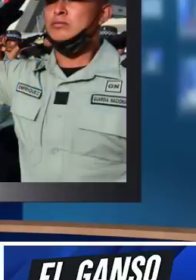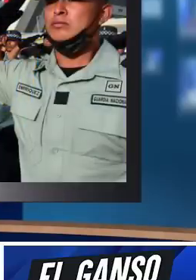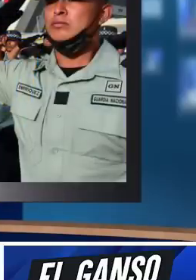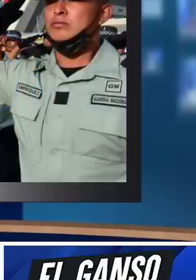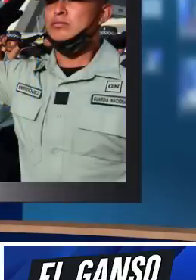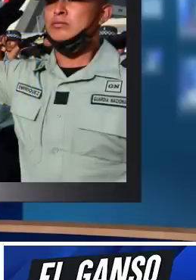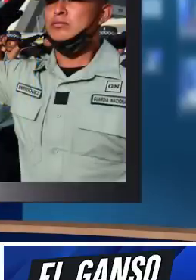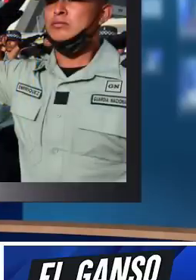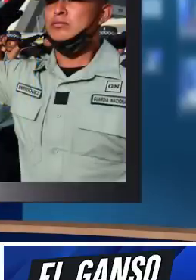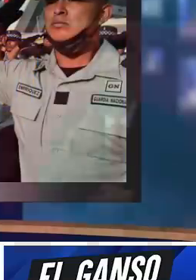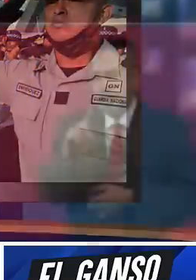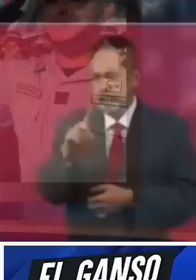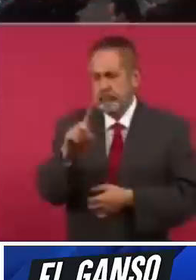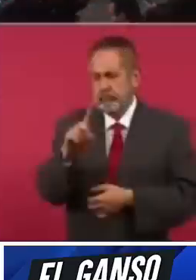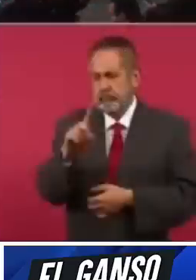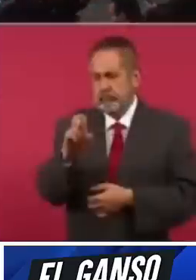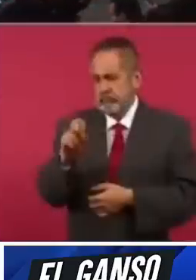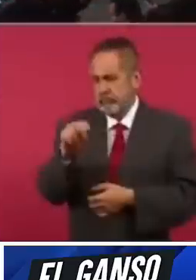Obrador. Vamos a escuchar.